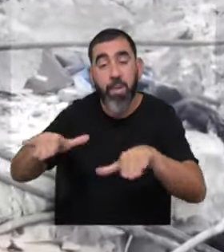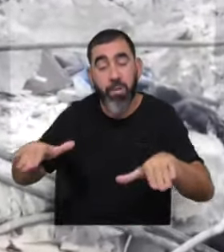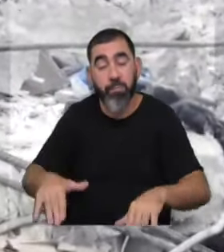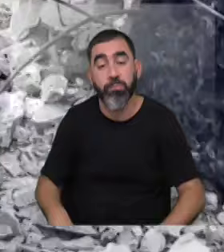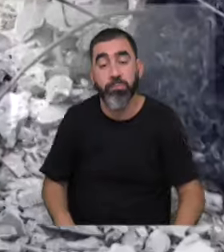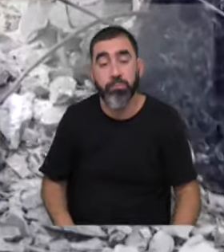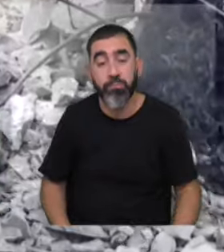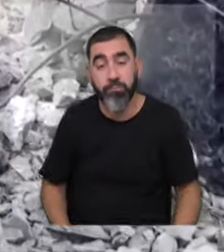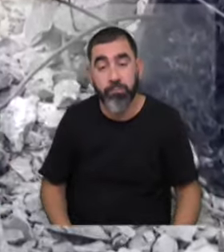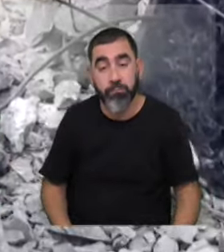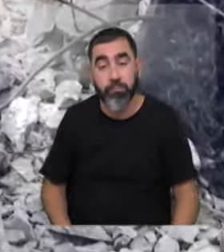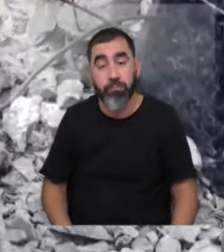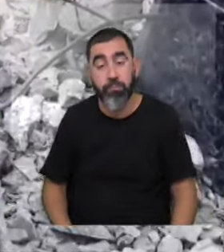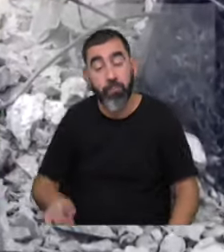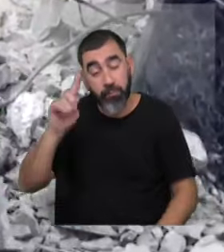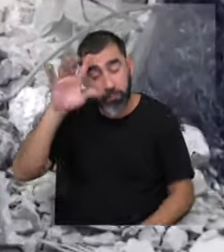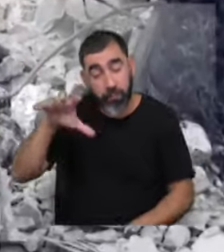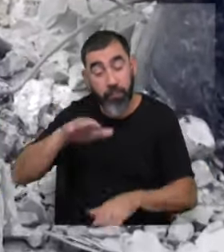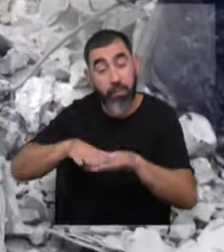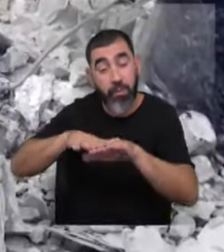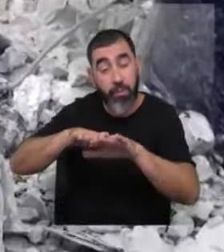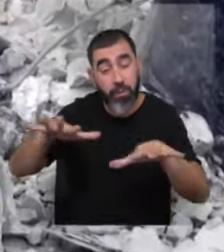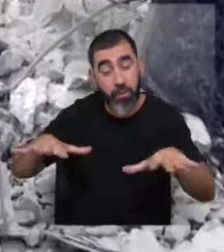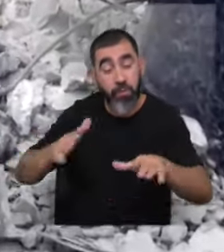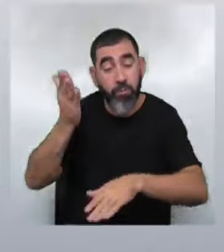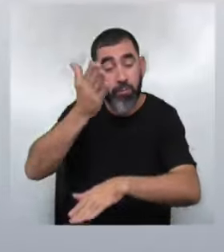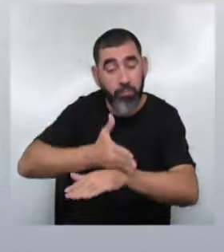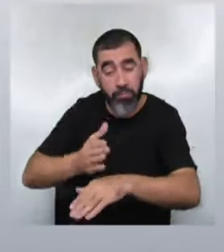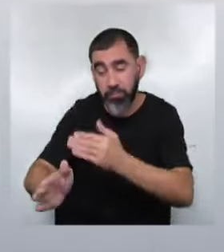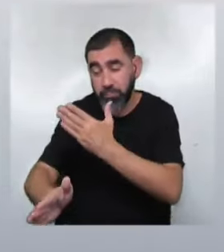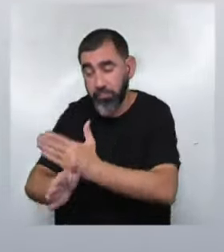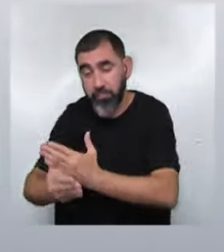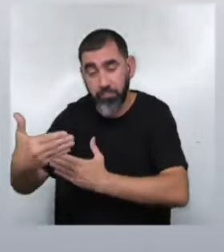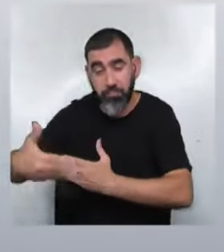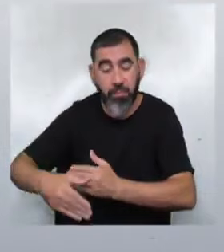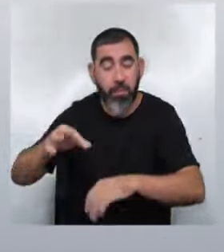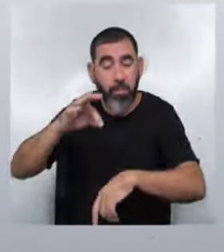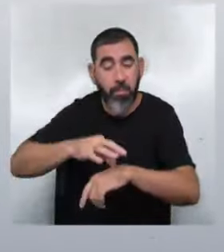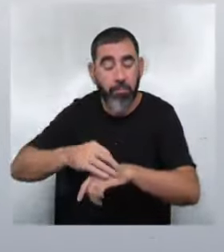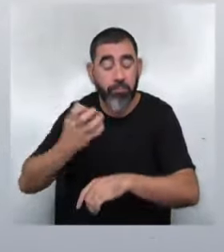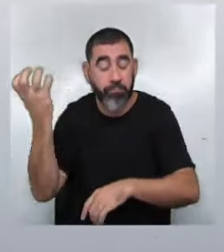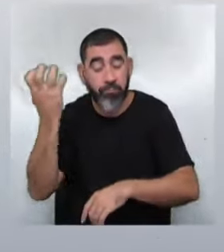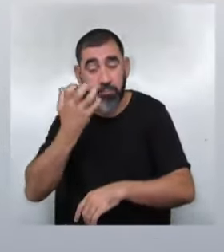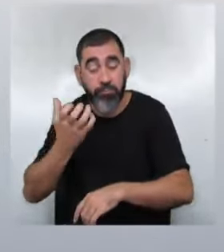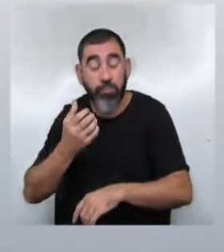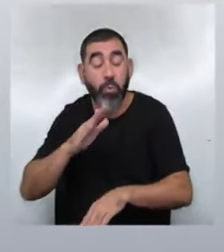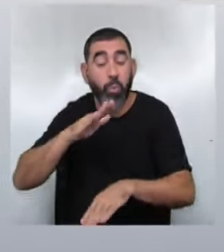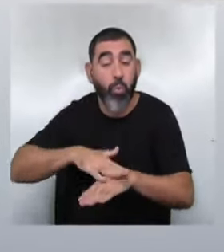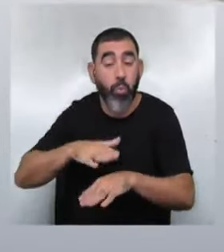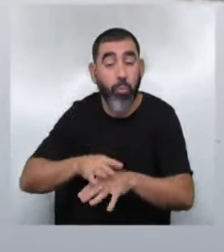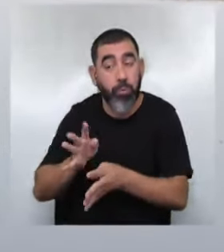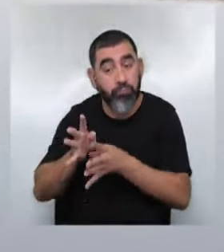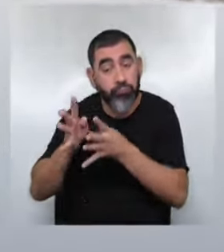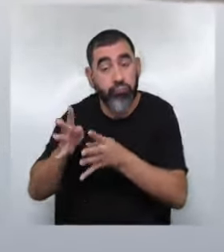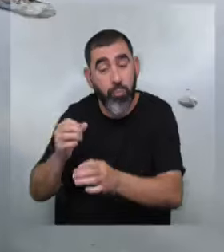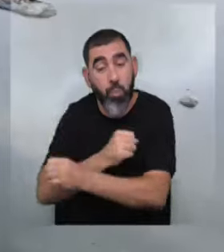gazatíes. Elder recordó que muchos de estos niños sufren amputaciones o condiciones médicas desfavorables como consecuencia de los combates,